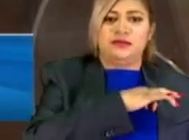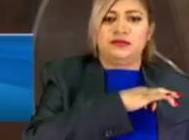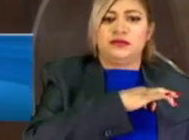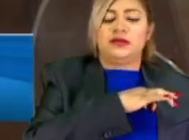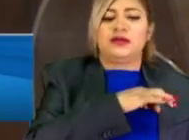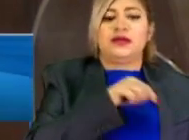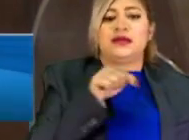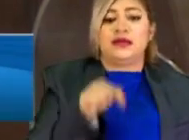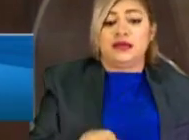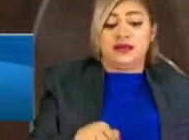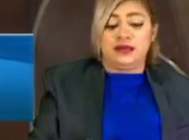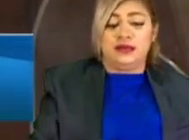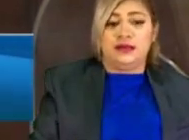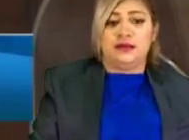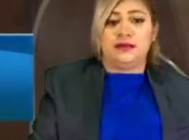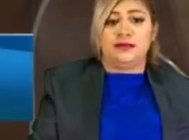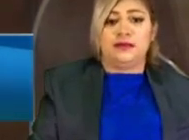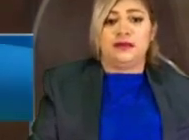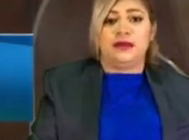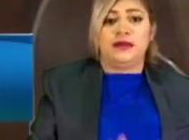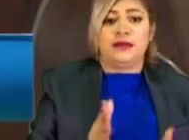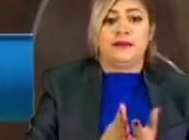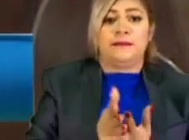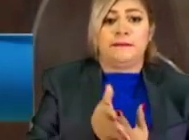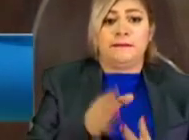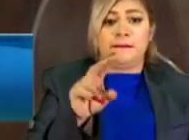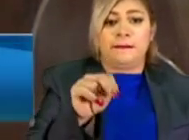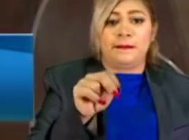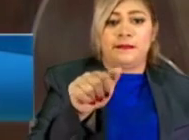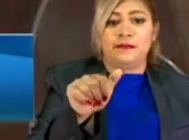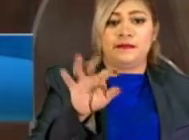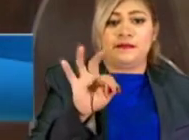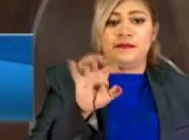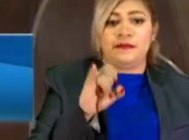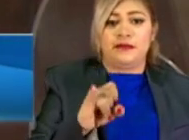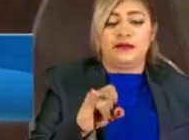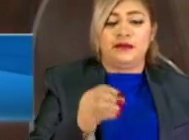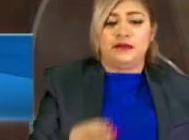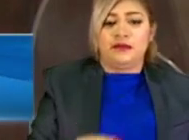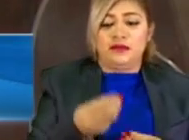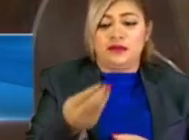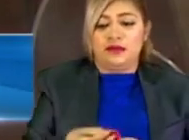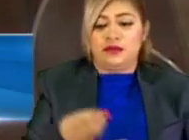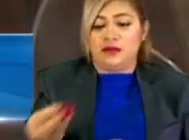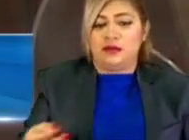Este semestre, a través de la ANATI, se han entregado